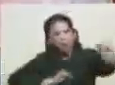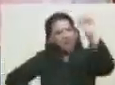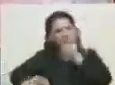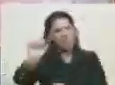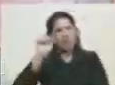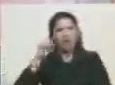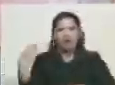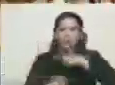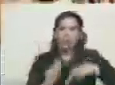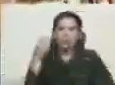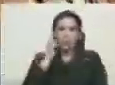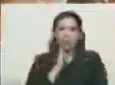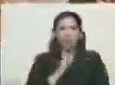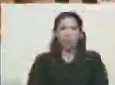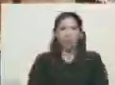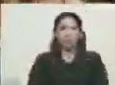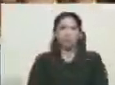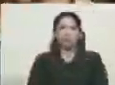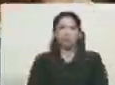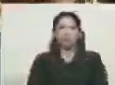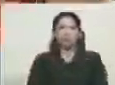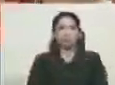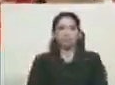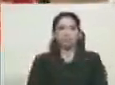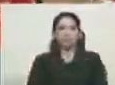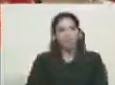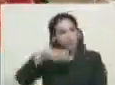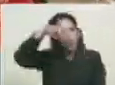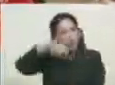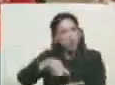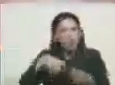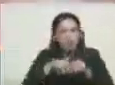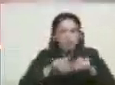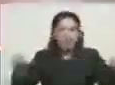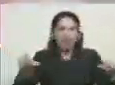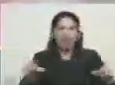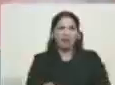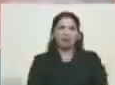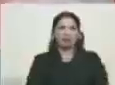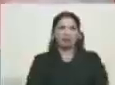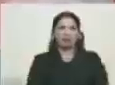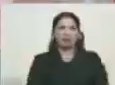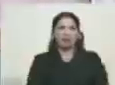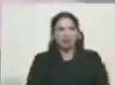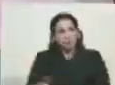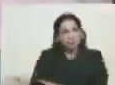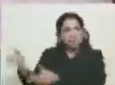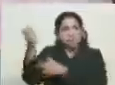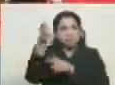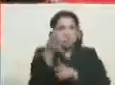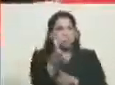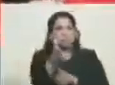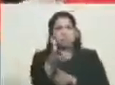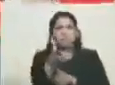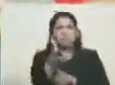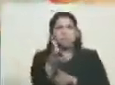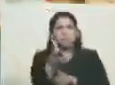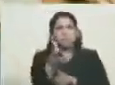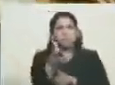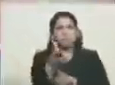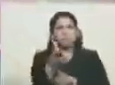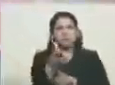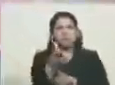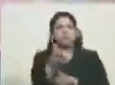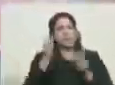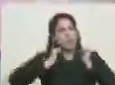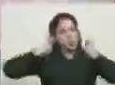la revolución bolivariana! ¡Rodilla en tierra, fusil al hombro, bayoneta calada, con el